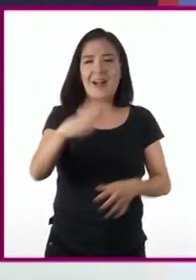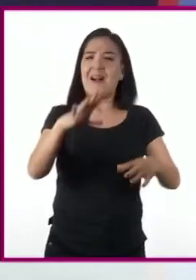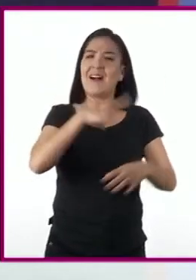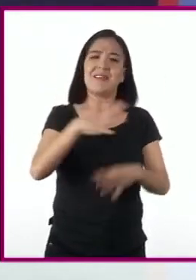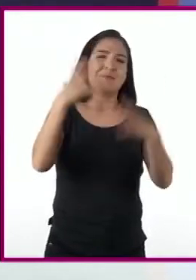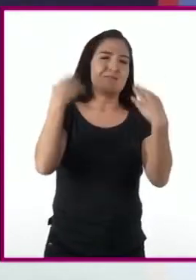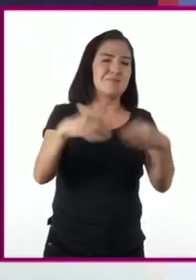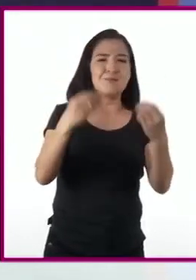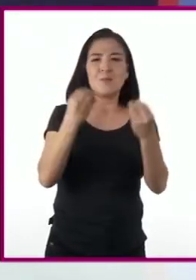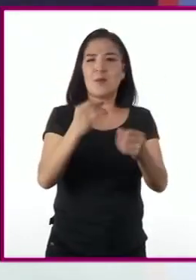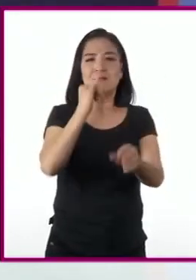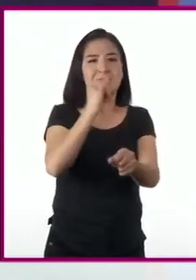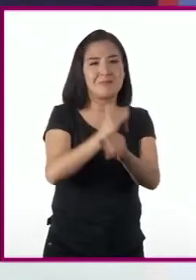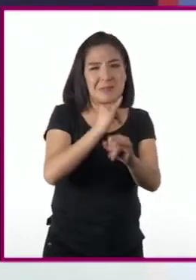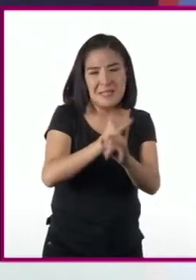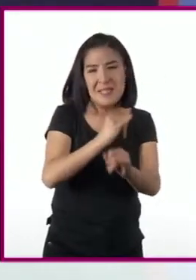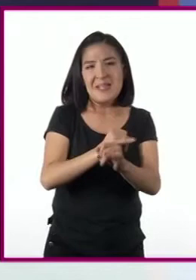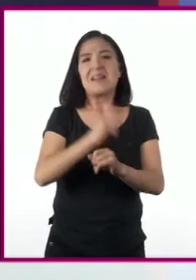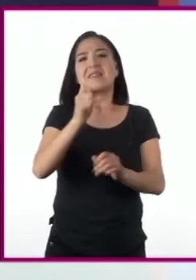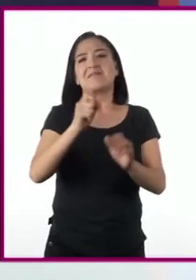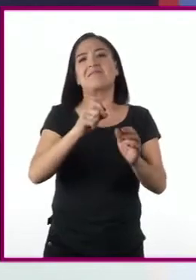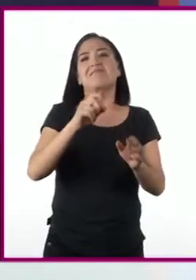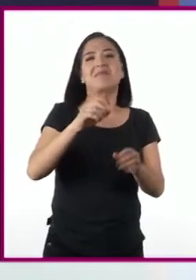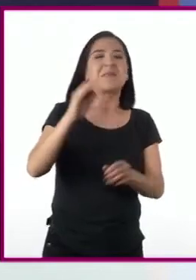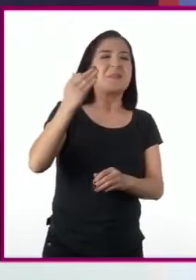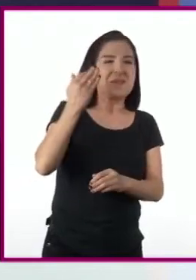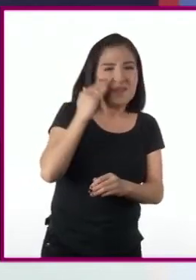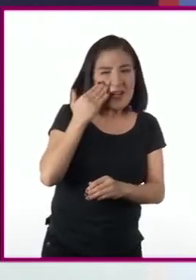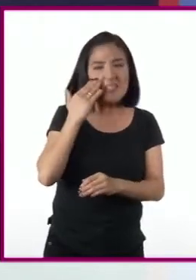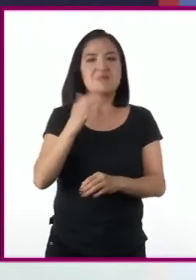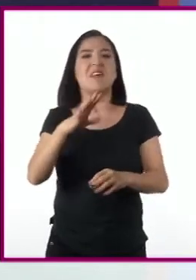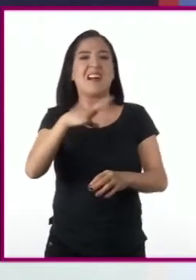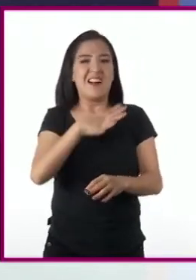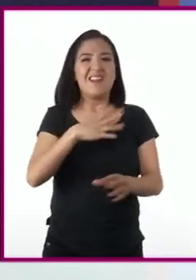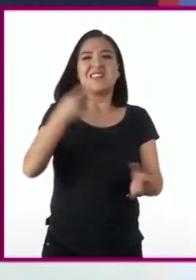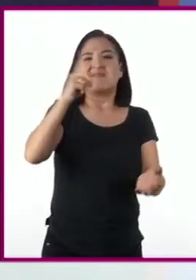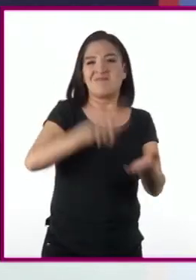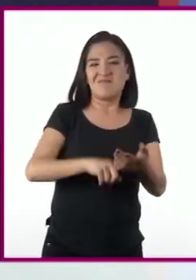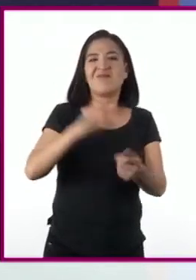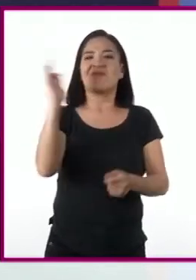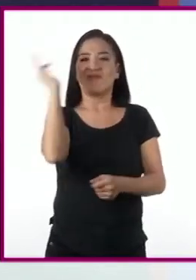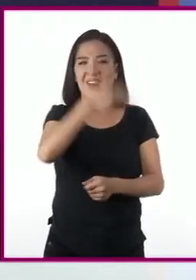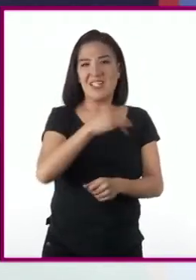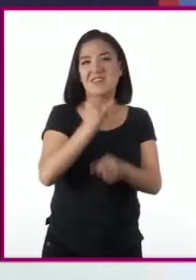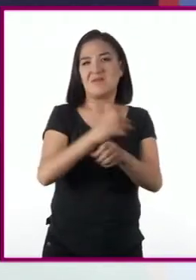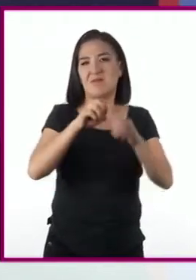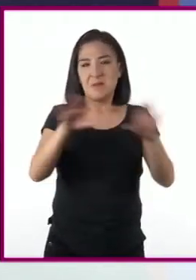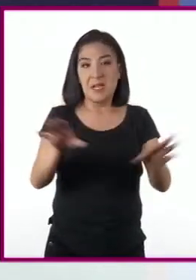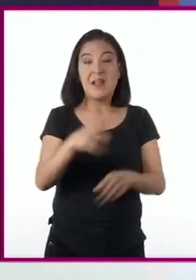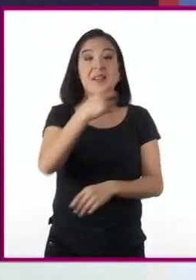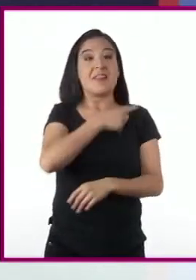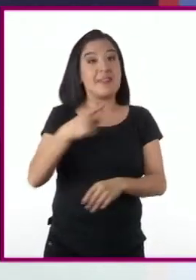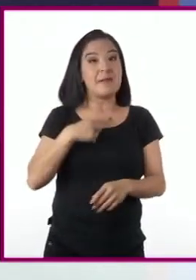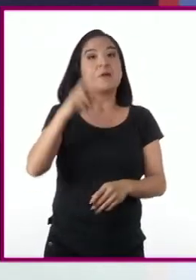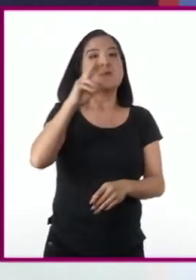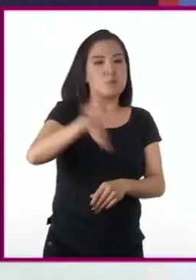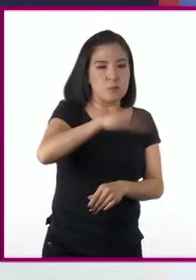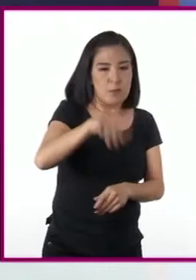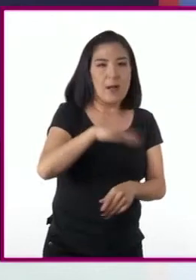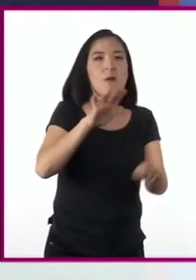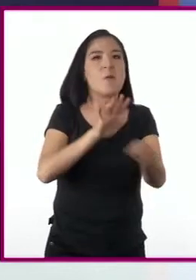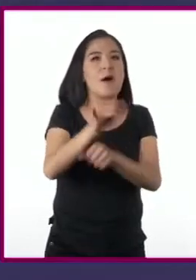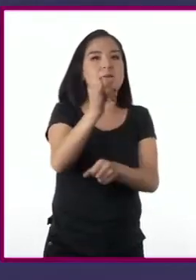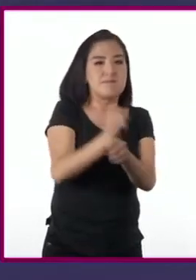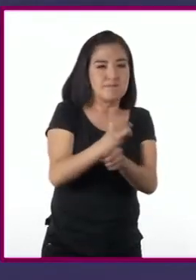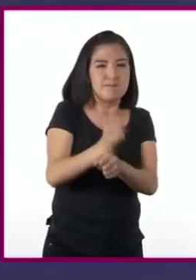en las redes sociales e internet que manejan información falsa. Hay que saber encontrar las fuentes